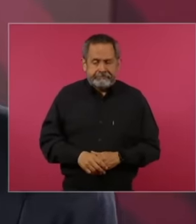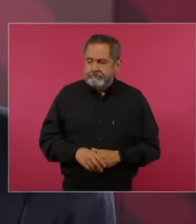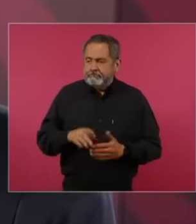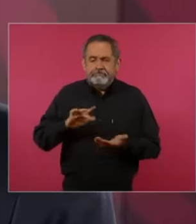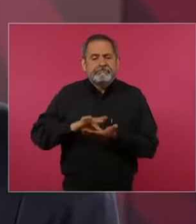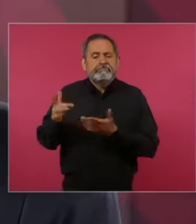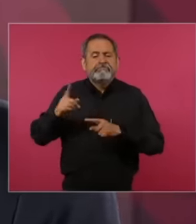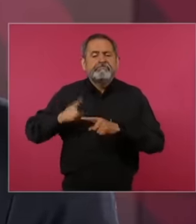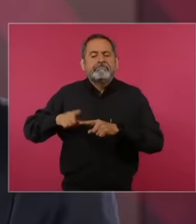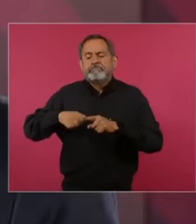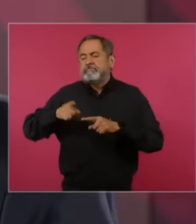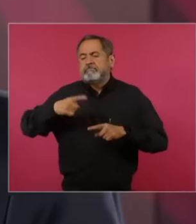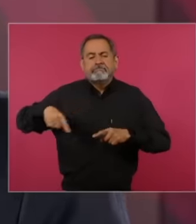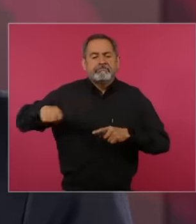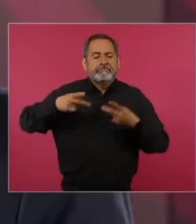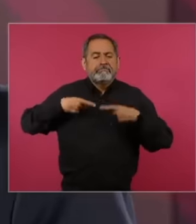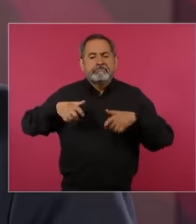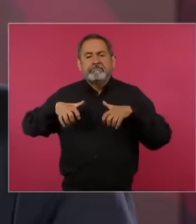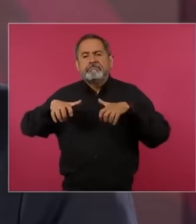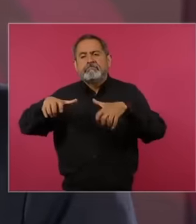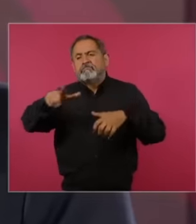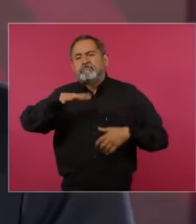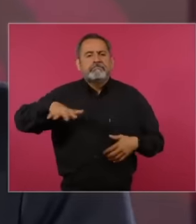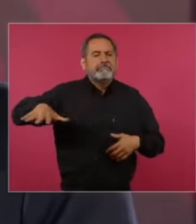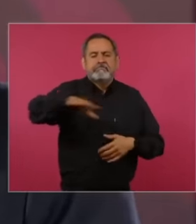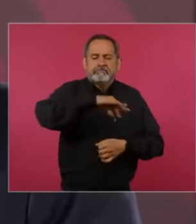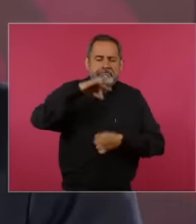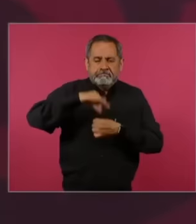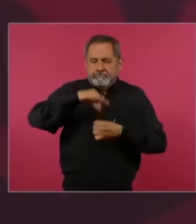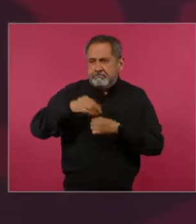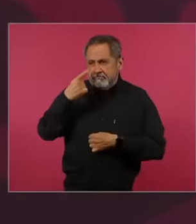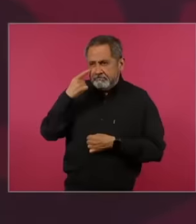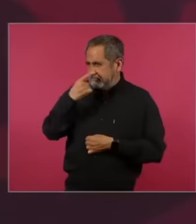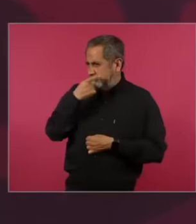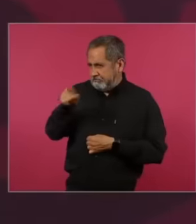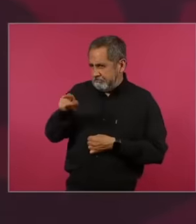gracias al pueblo de México,